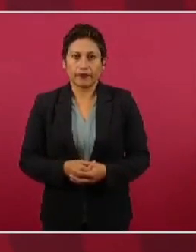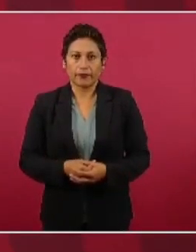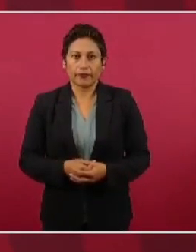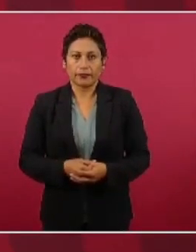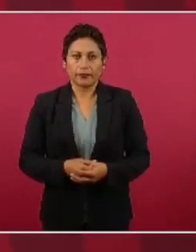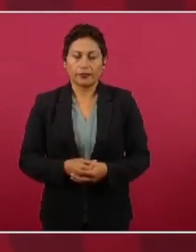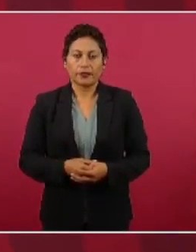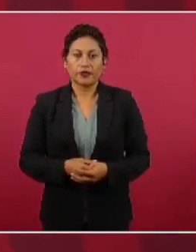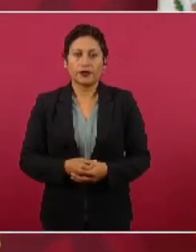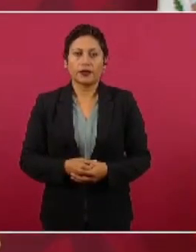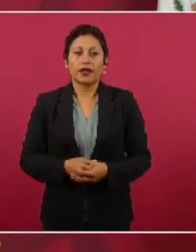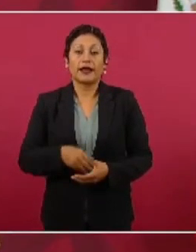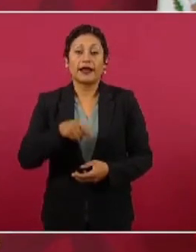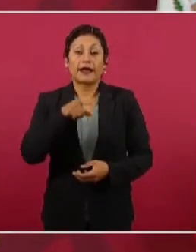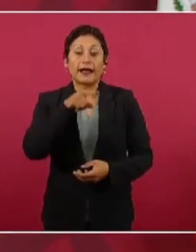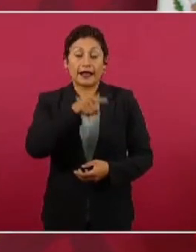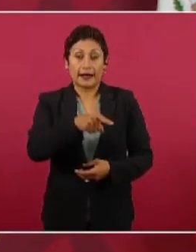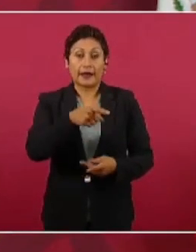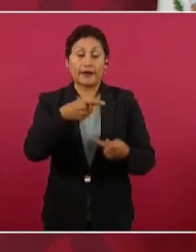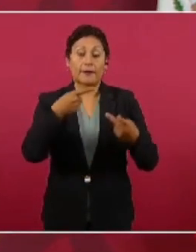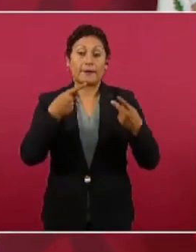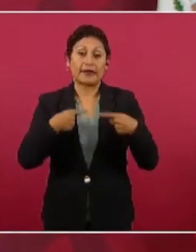usó la palabra muro